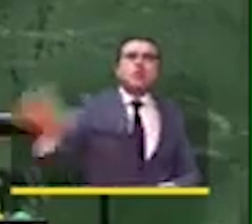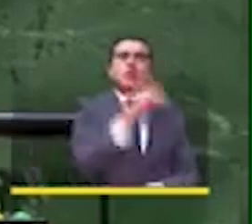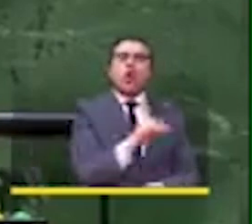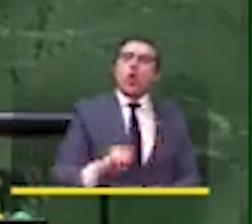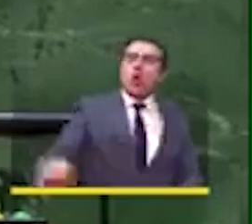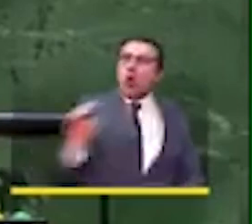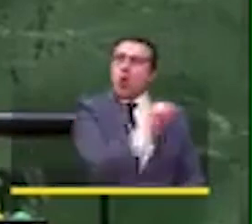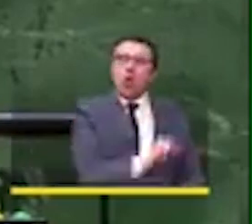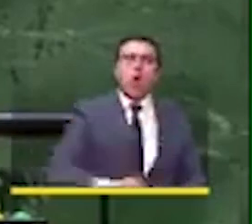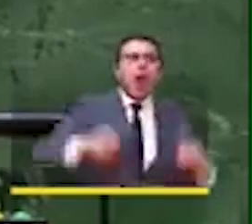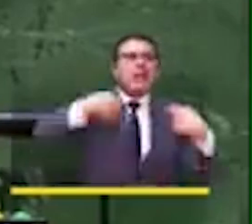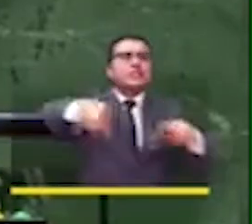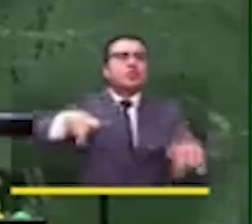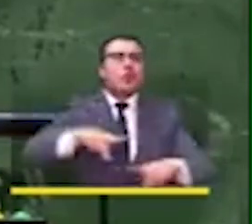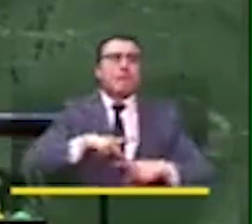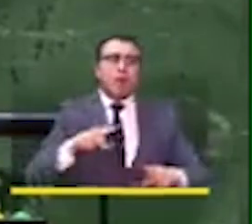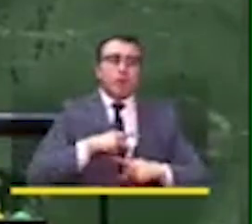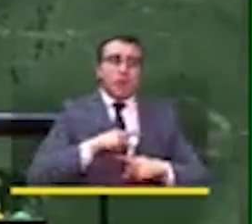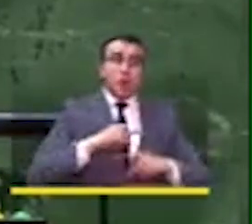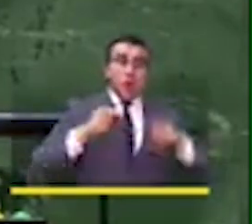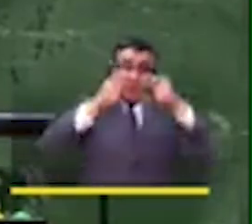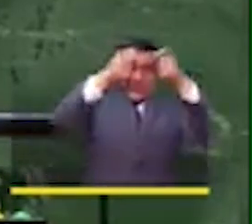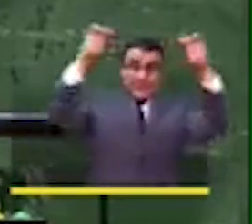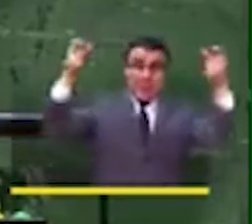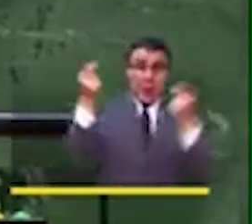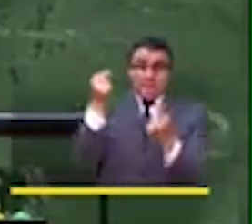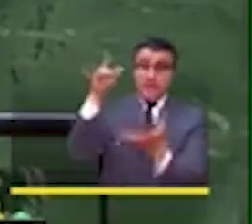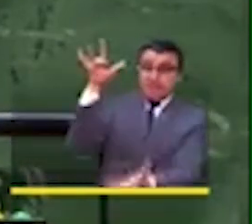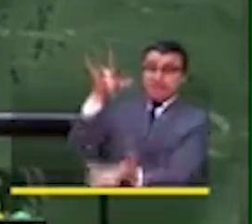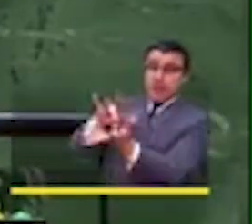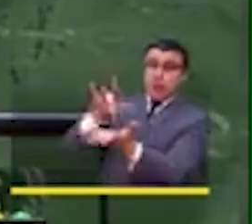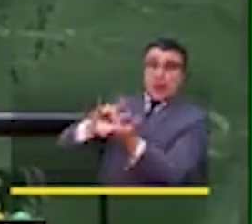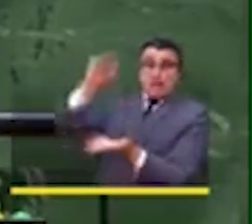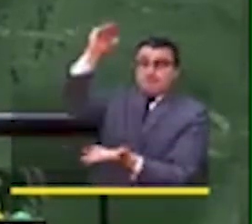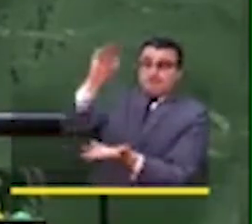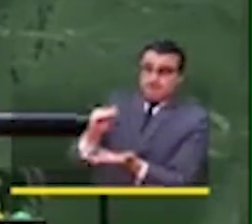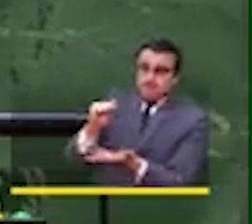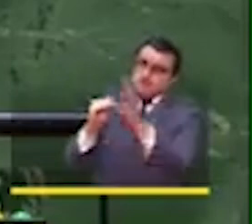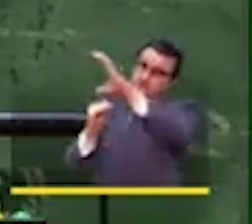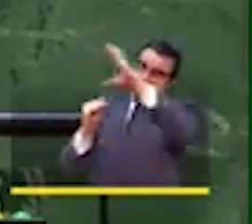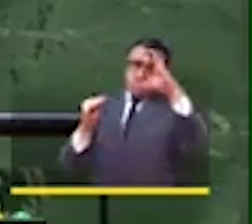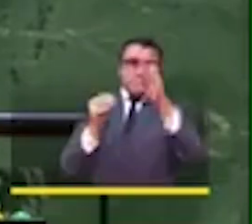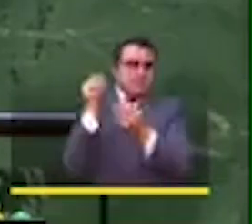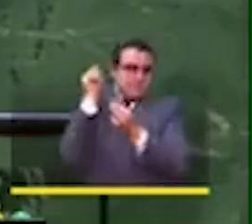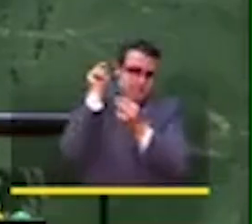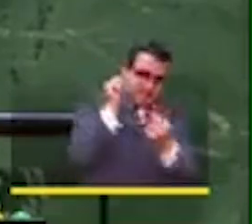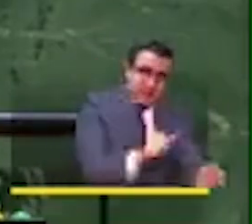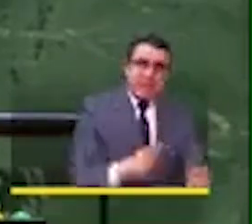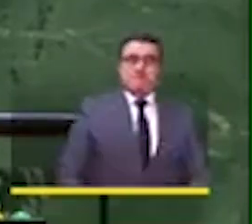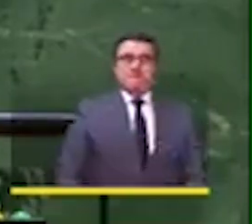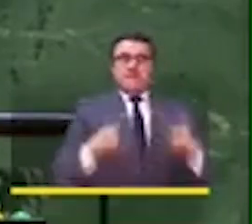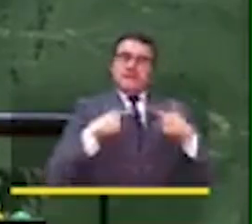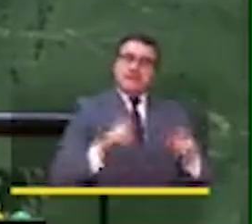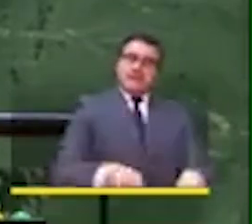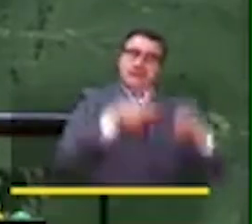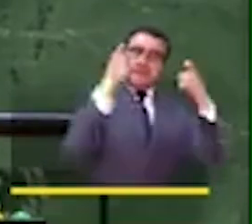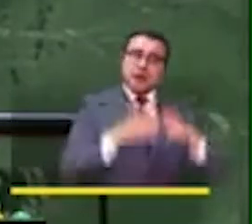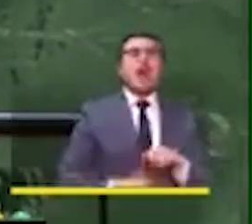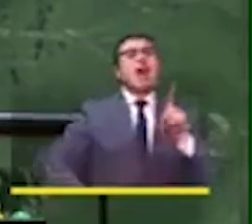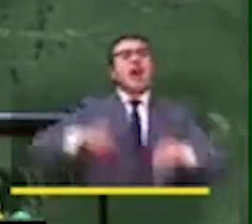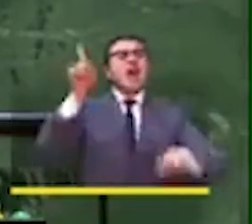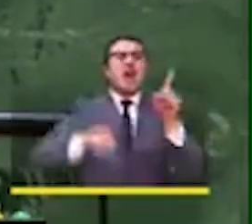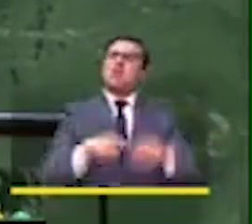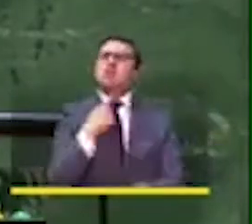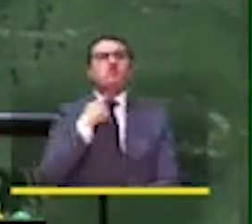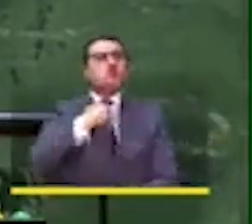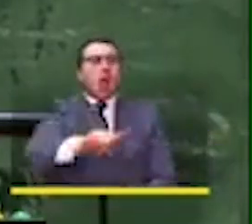todas. Liberar lo público para salvar la vida. Quizás a muchos no les guste, pero que resuene